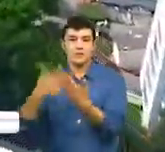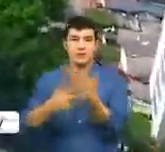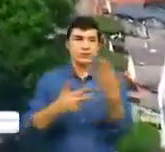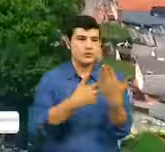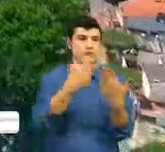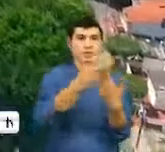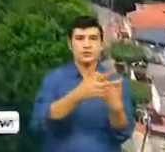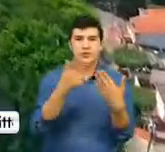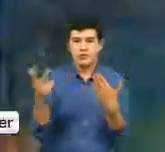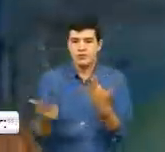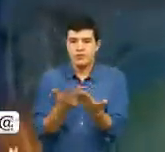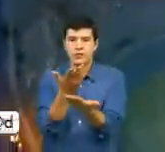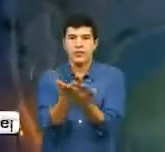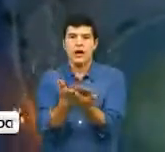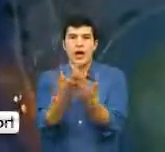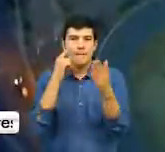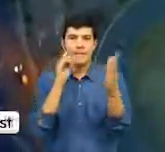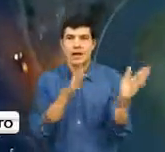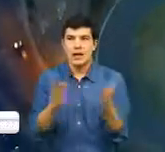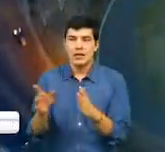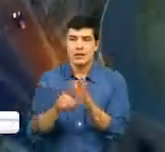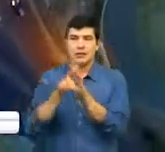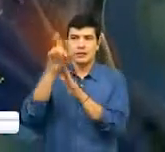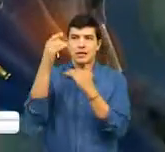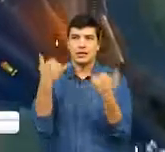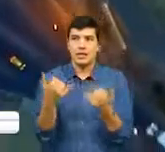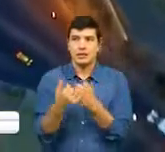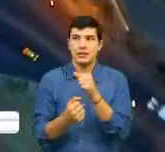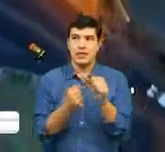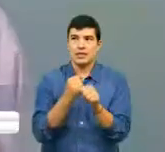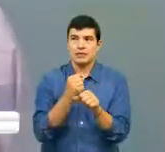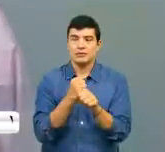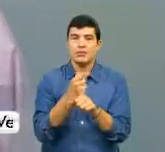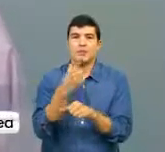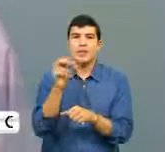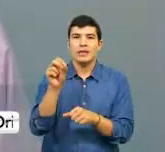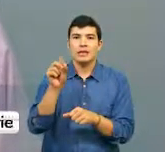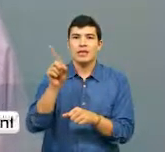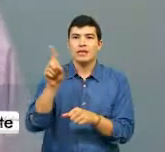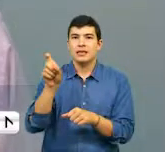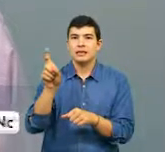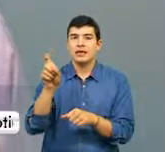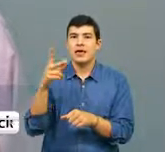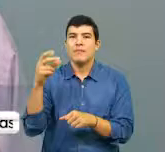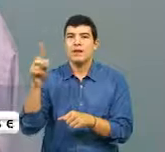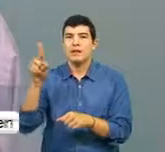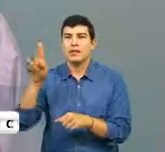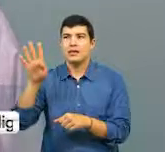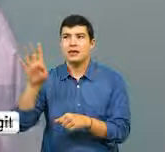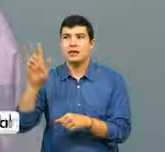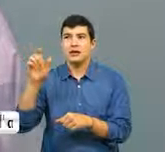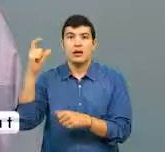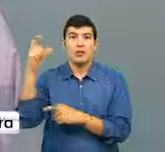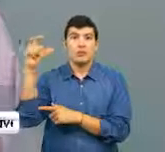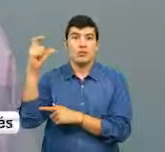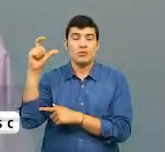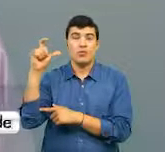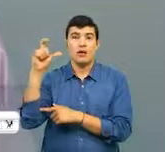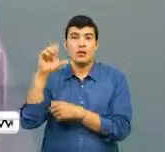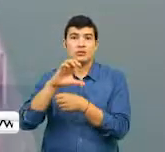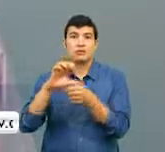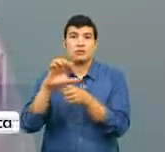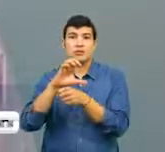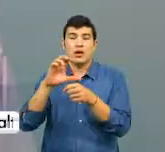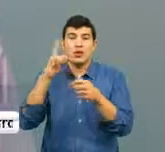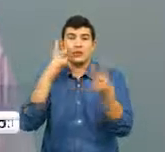que el alcalde propuso para el plan de desarrollo 2016-2019. Porque Cúcuta se está proyectando para ser un destino